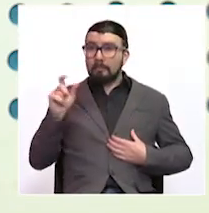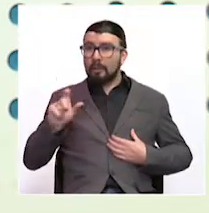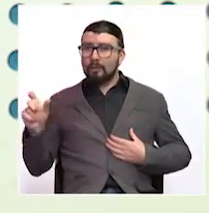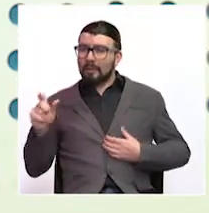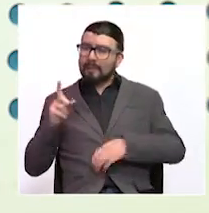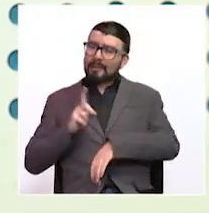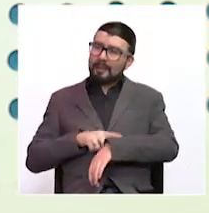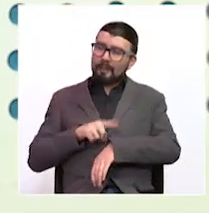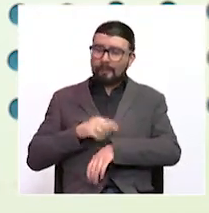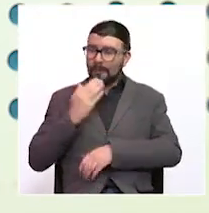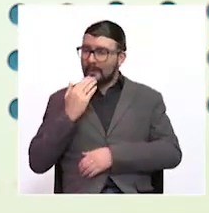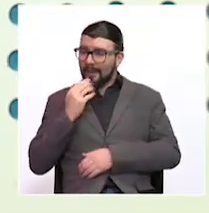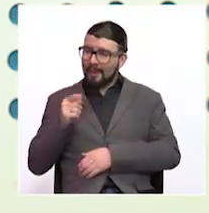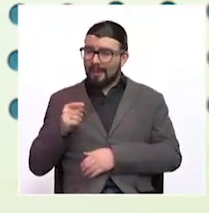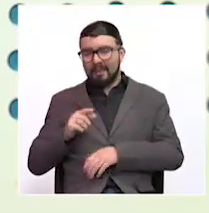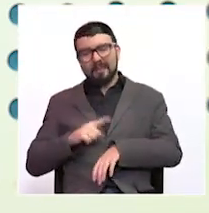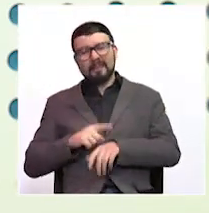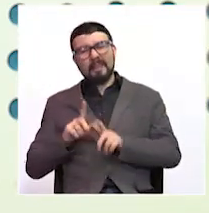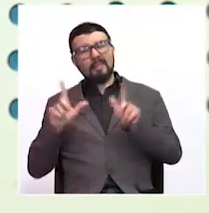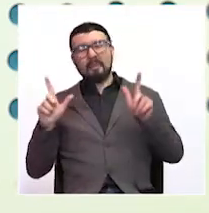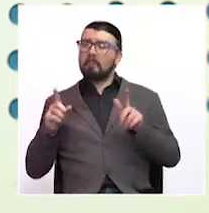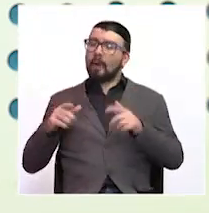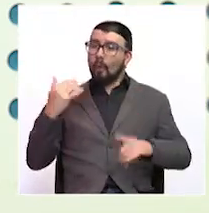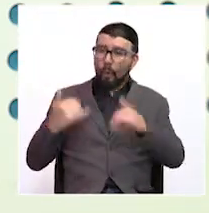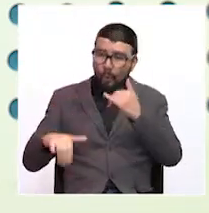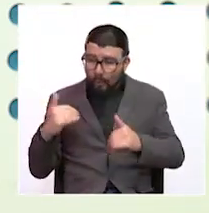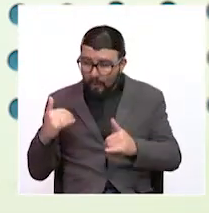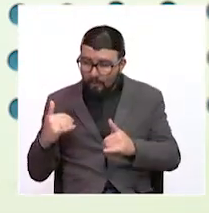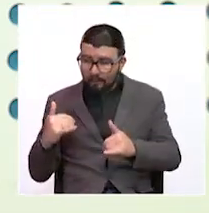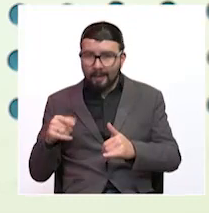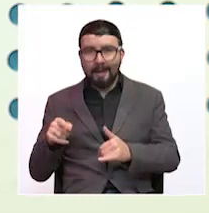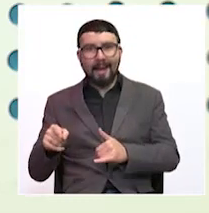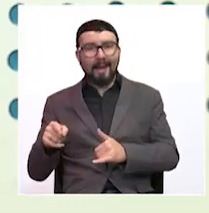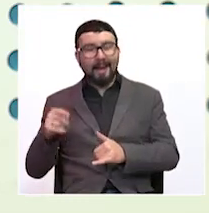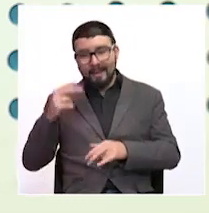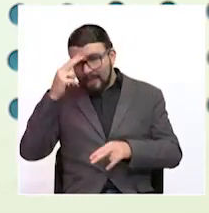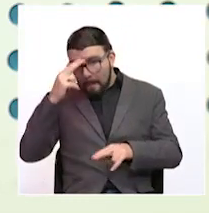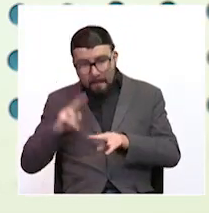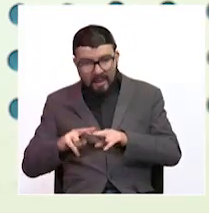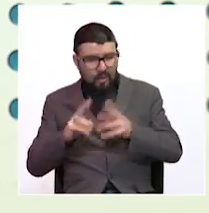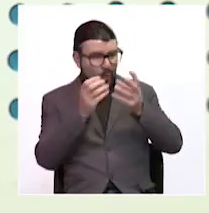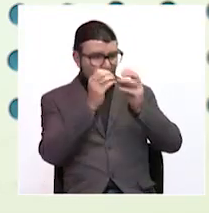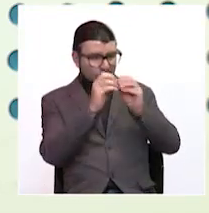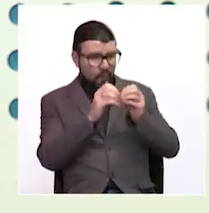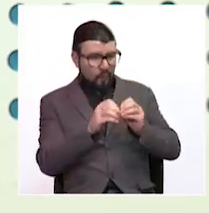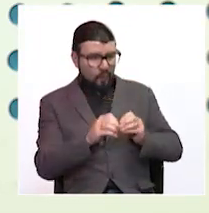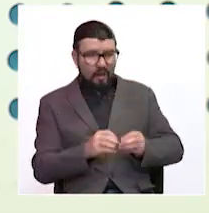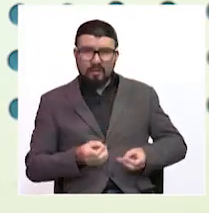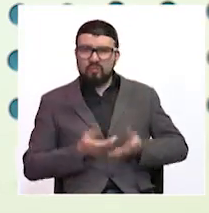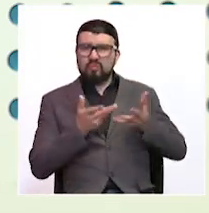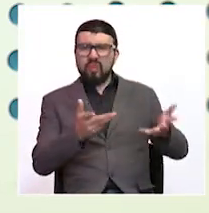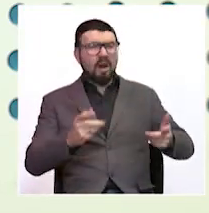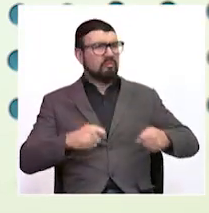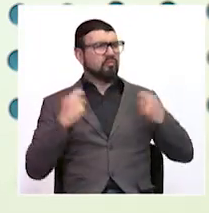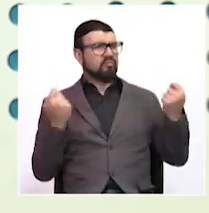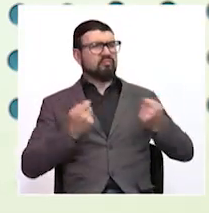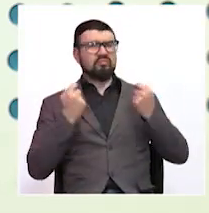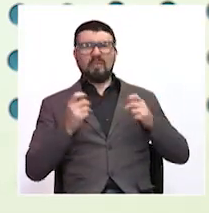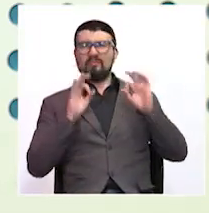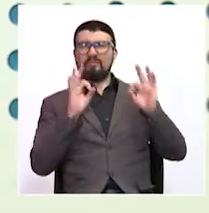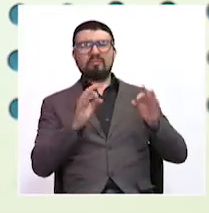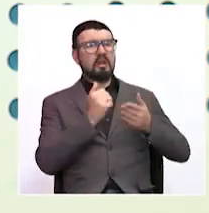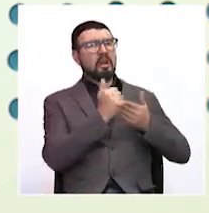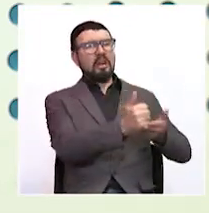da por jugar con elementos y crear cosas que le van a servir a sus semejantes oa la humanidad la creatividad